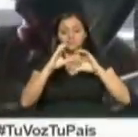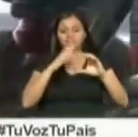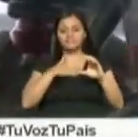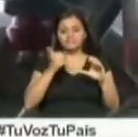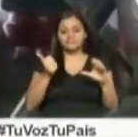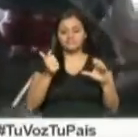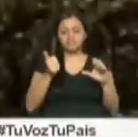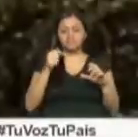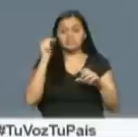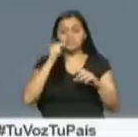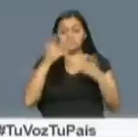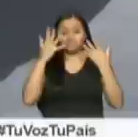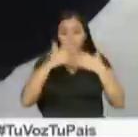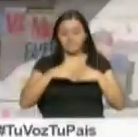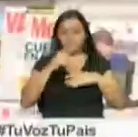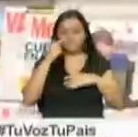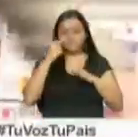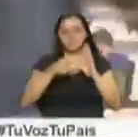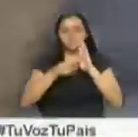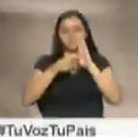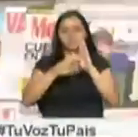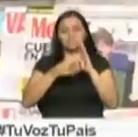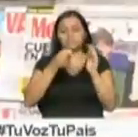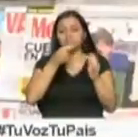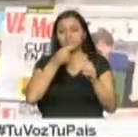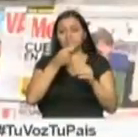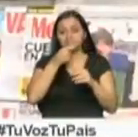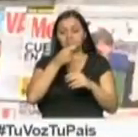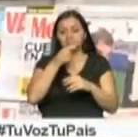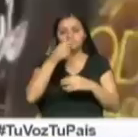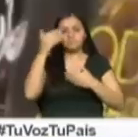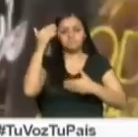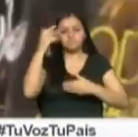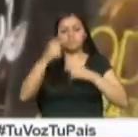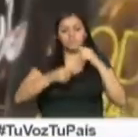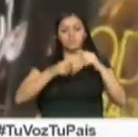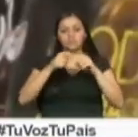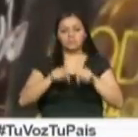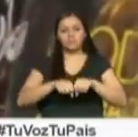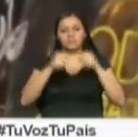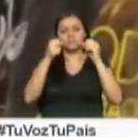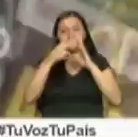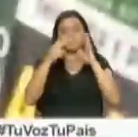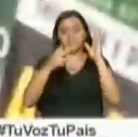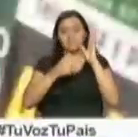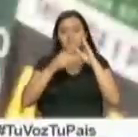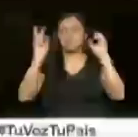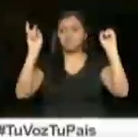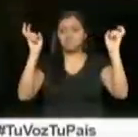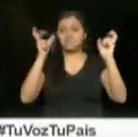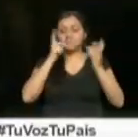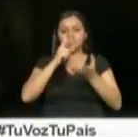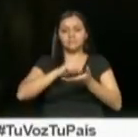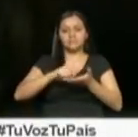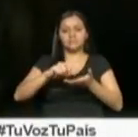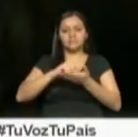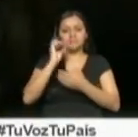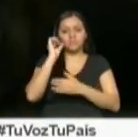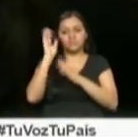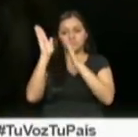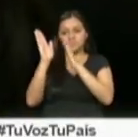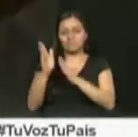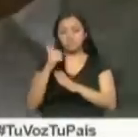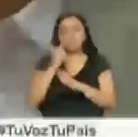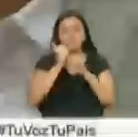comunicación. Eso es lo que busca demostrar el libro Periodismo y Política cuando se rompen las reglas, escrito por Rebeca Sánchez y